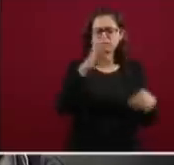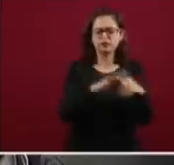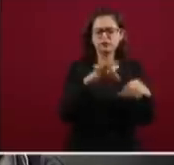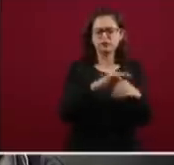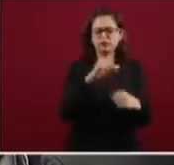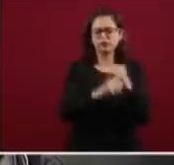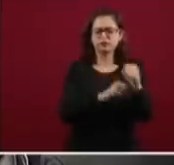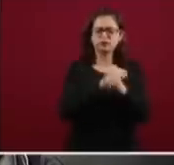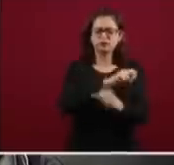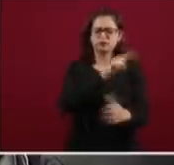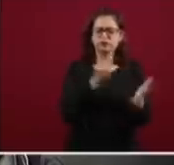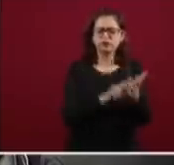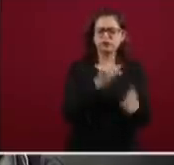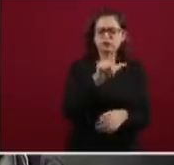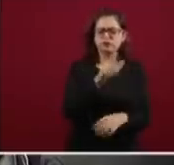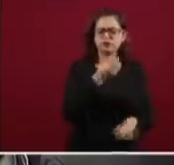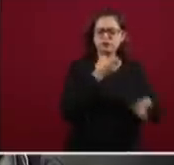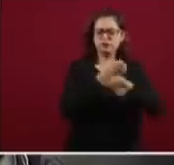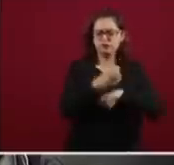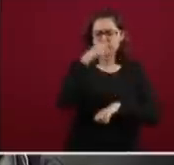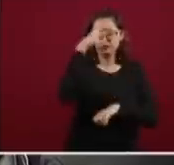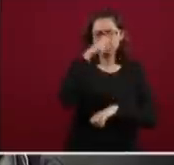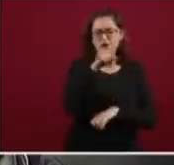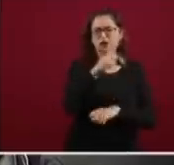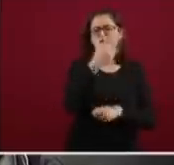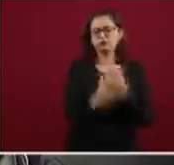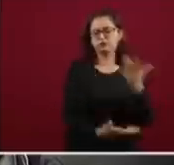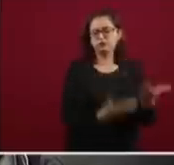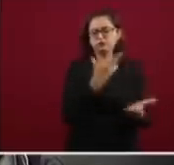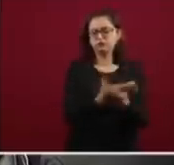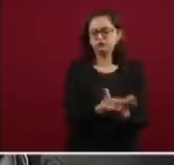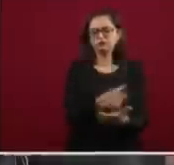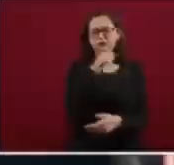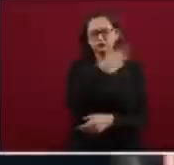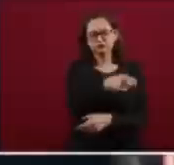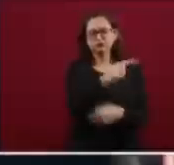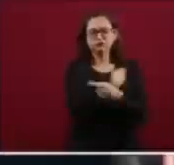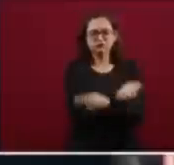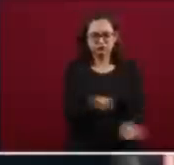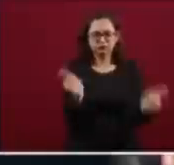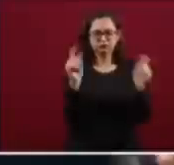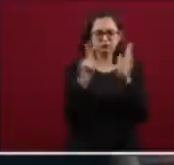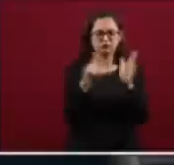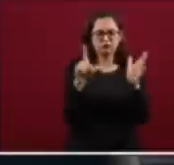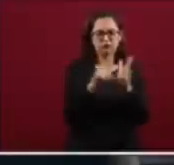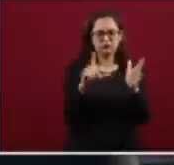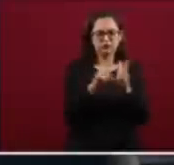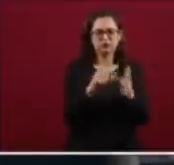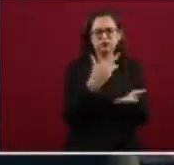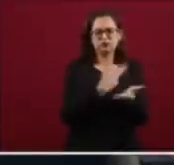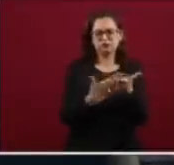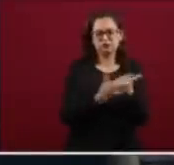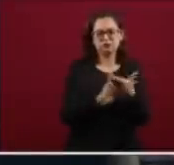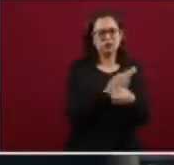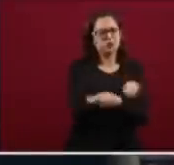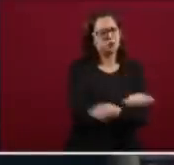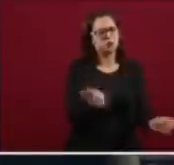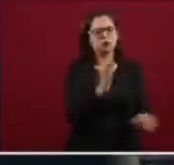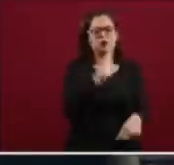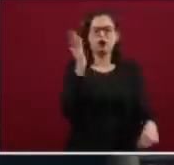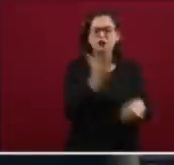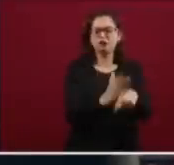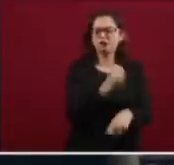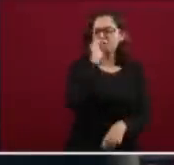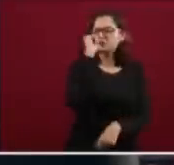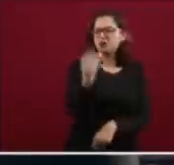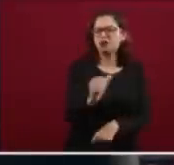2017 del estado de méxico propuso por ejemplo no sancionar el reparto de tarjetas de la tarjeta rosa y que también